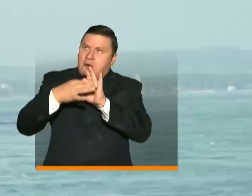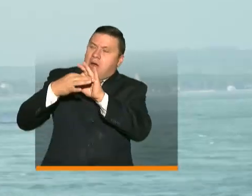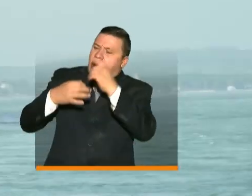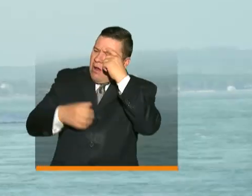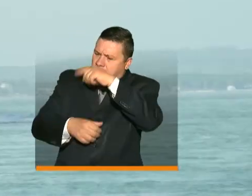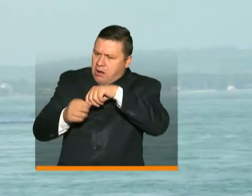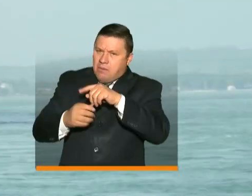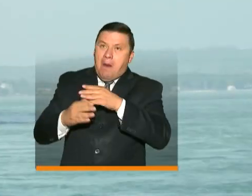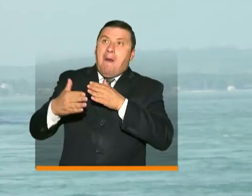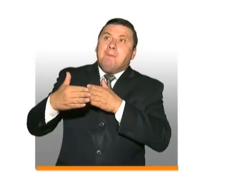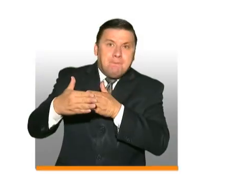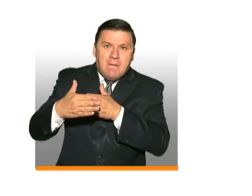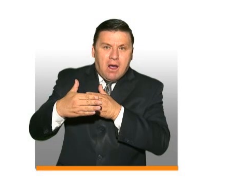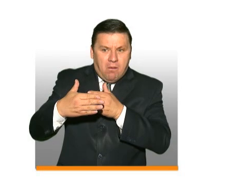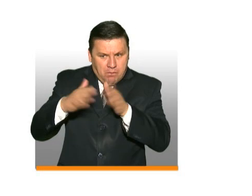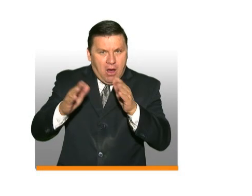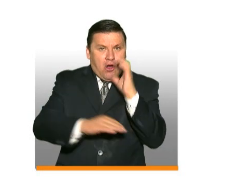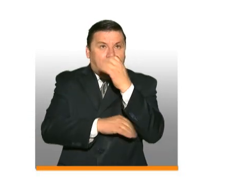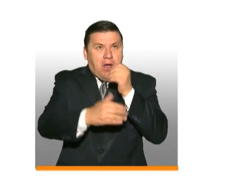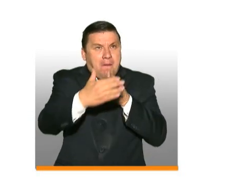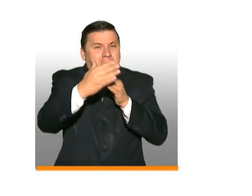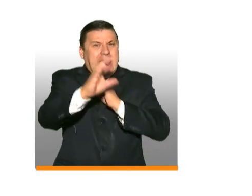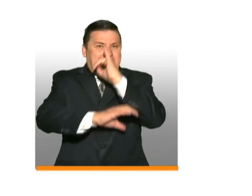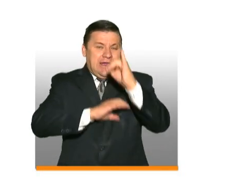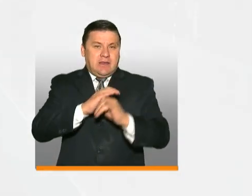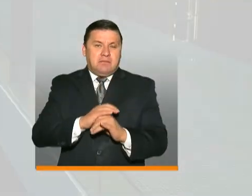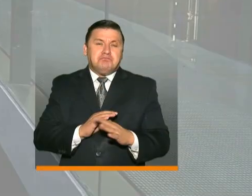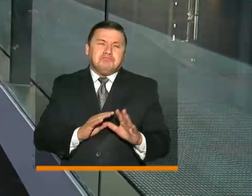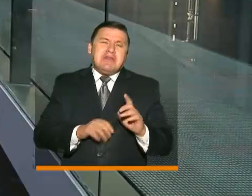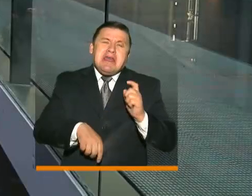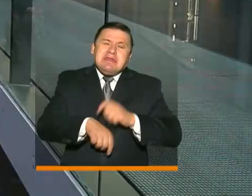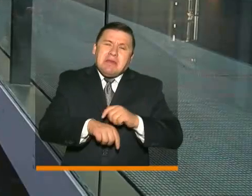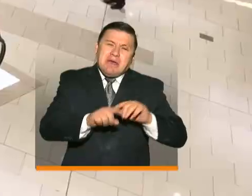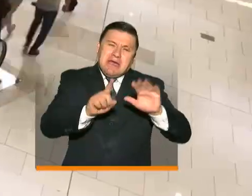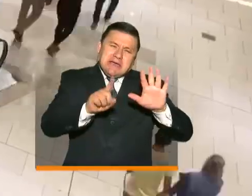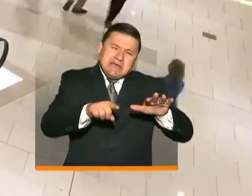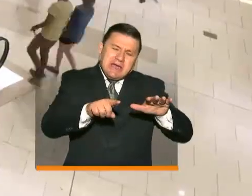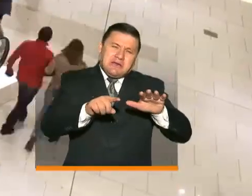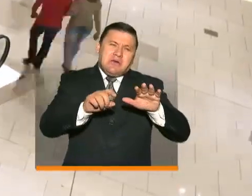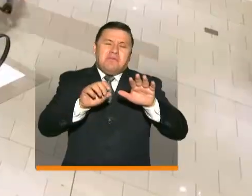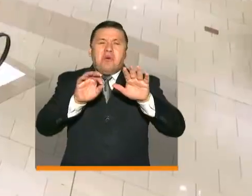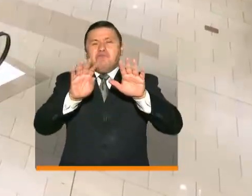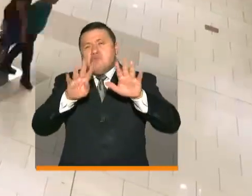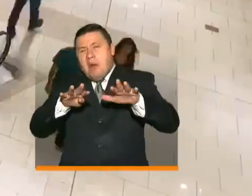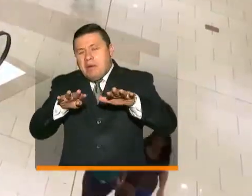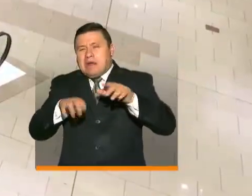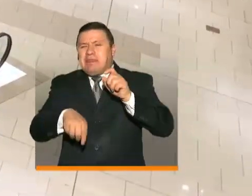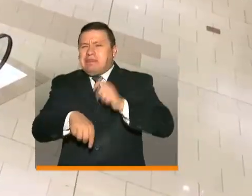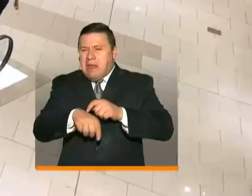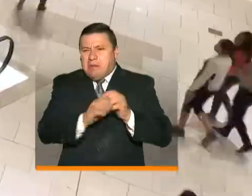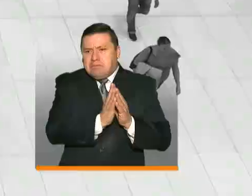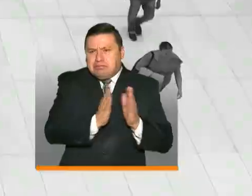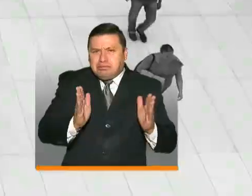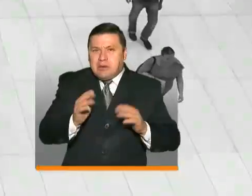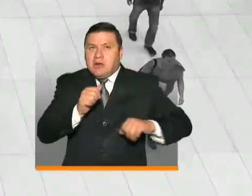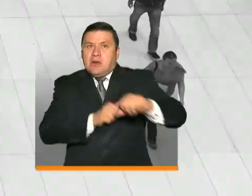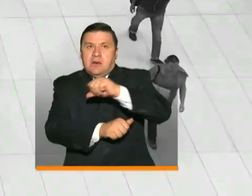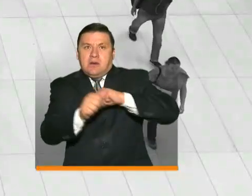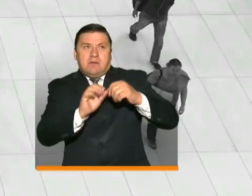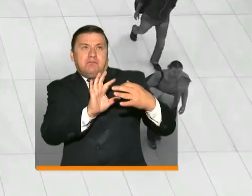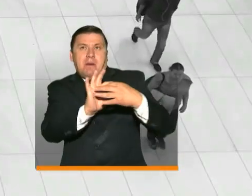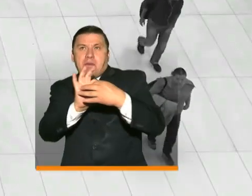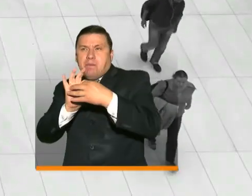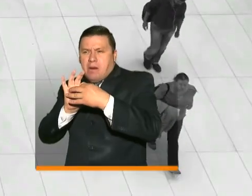superar barreras para la internacionalización. Serán de 6 a 9 meses de trabajo para que la integración con la economía mundial apalanque la